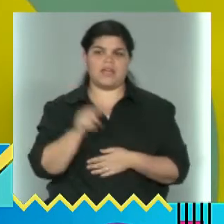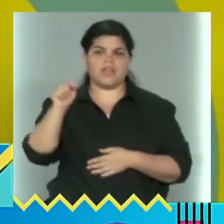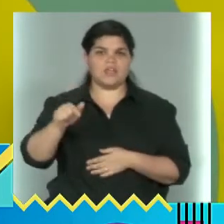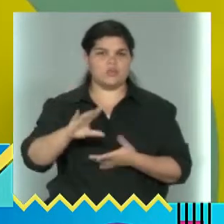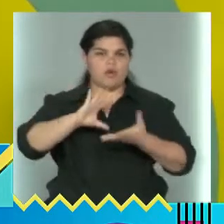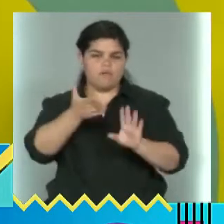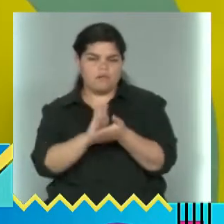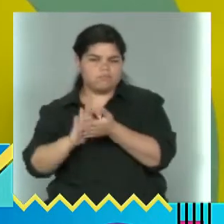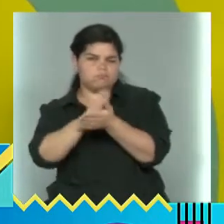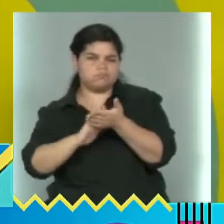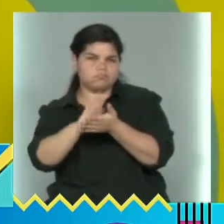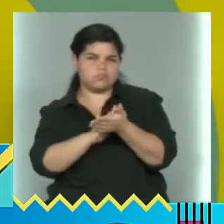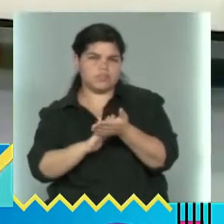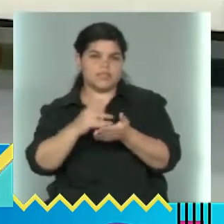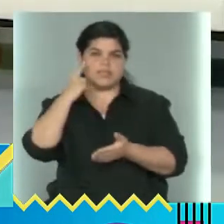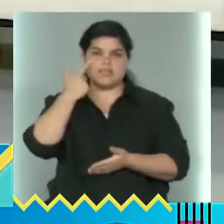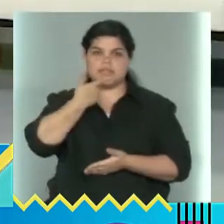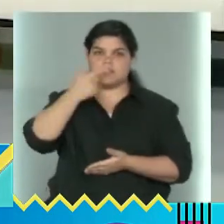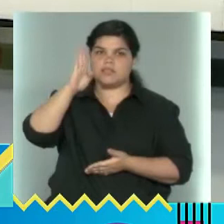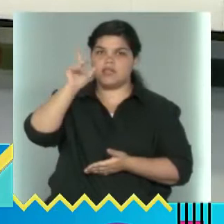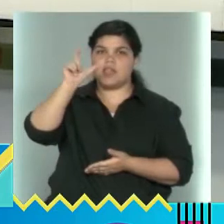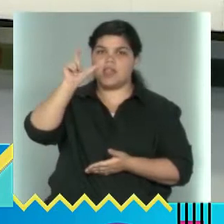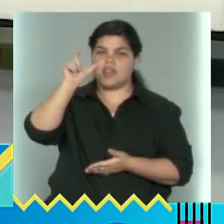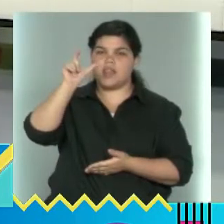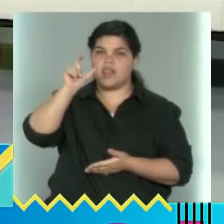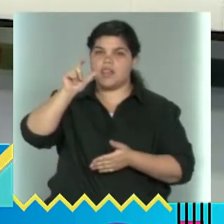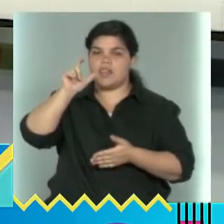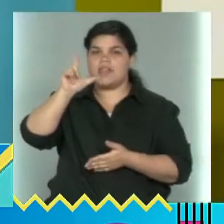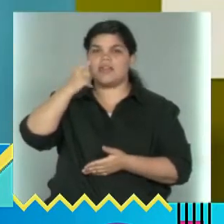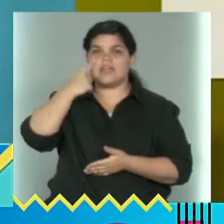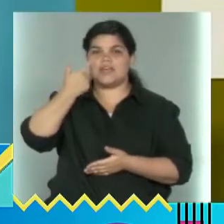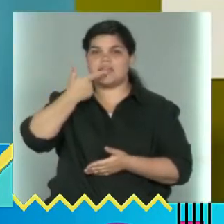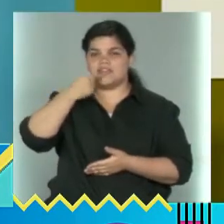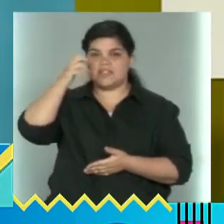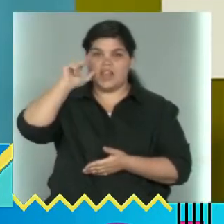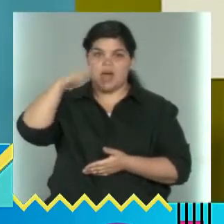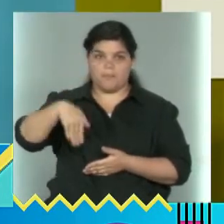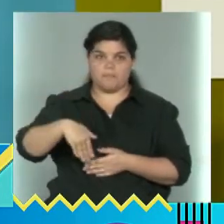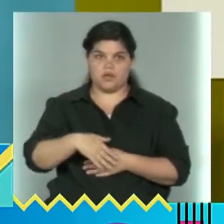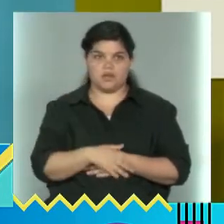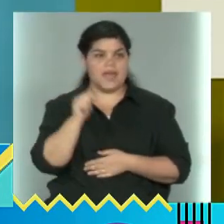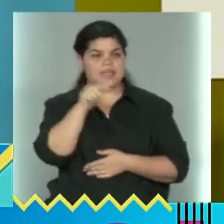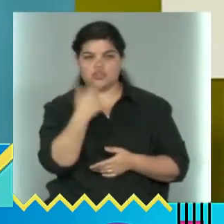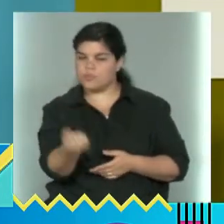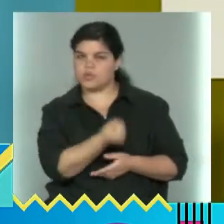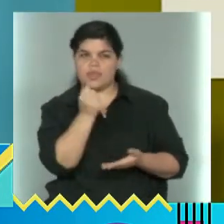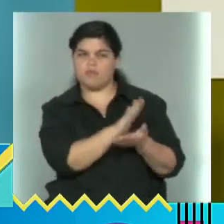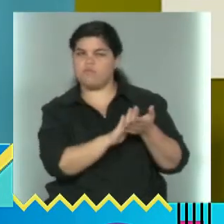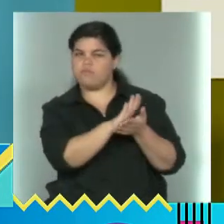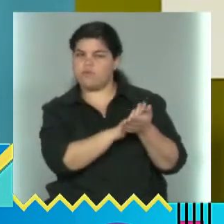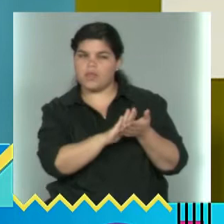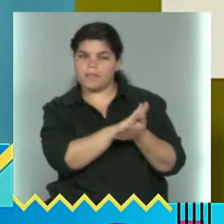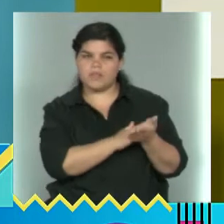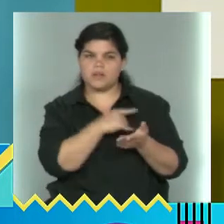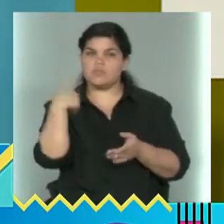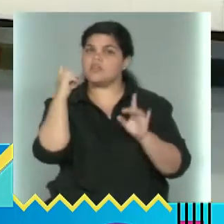fundamentalista del Islam, Bien, en donde quieren llevar esa... Ese es el punto importante, ¿no? El fundamentalismo también siendo parte